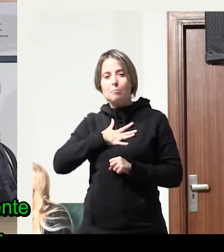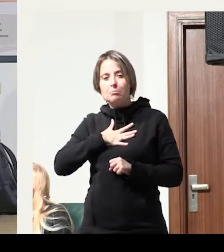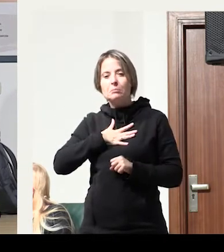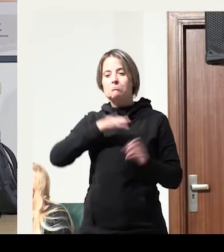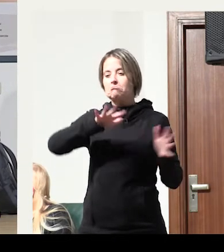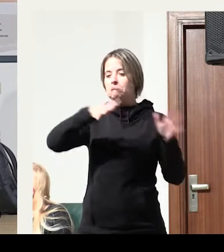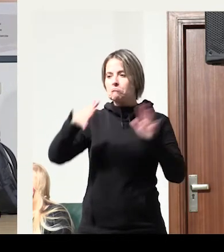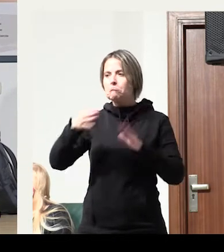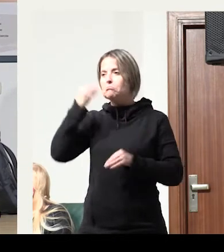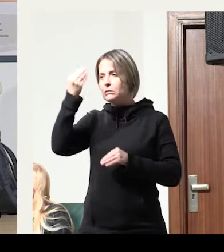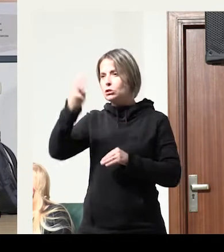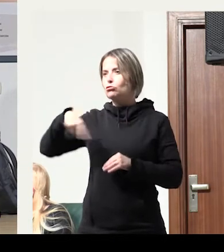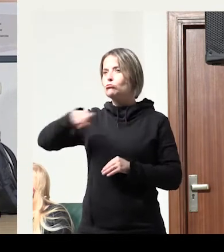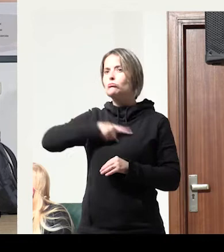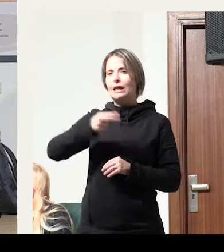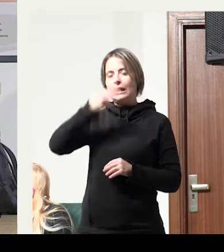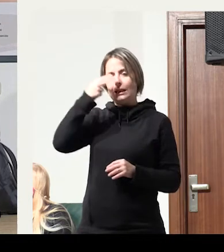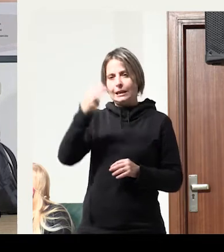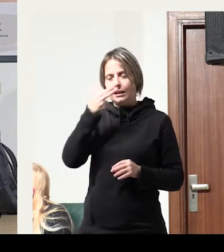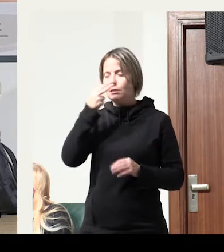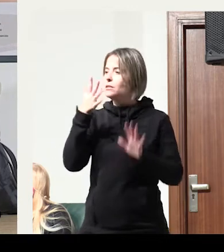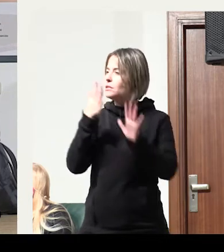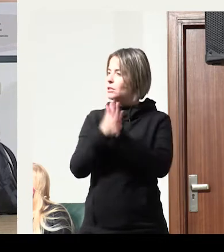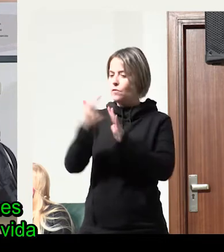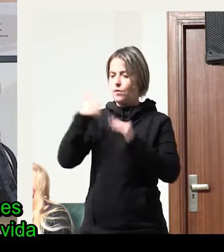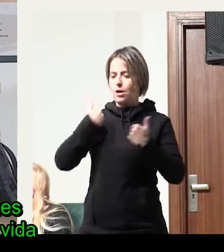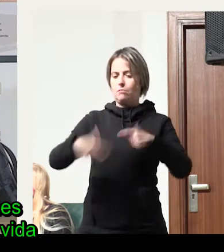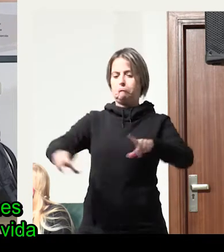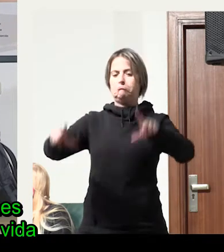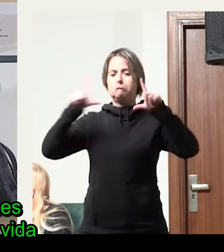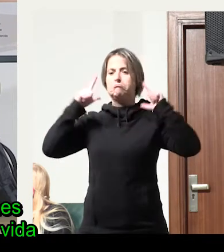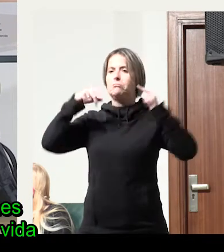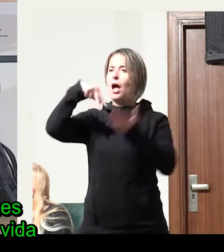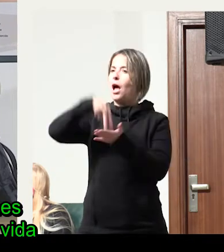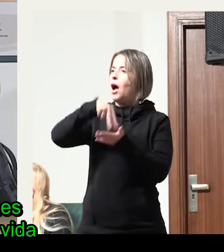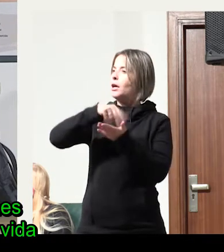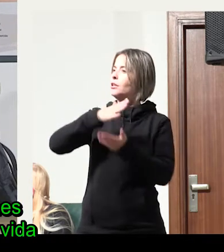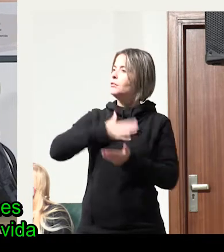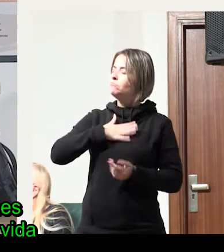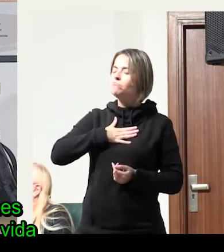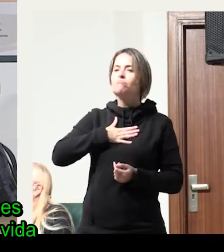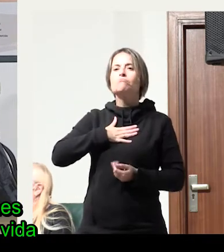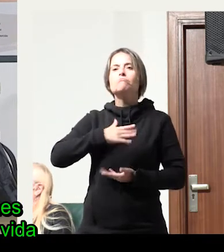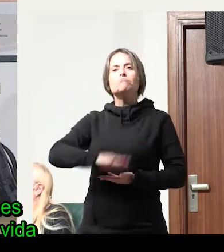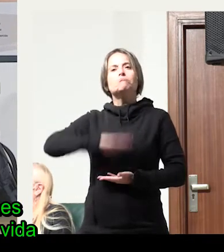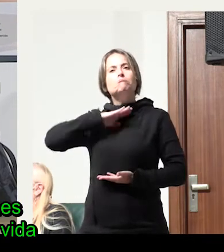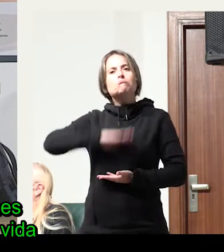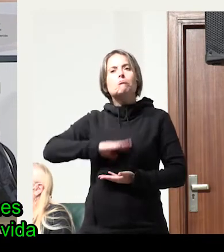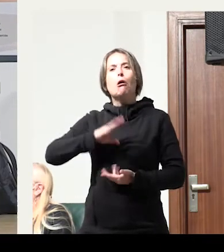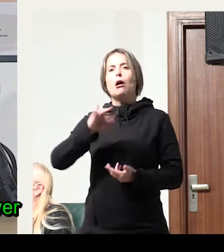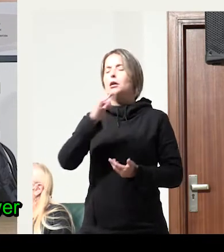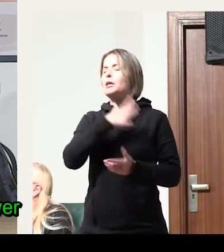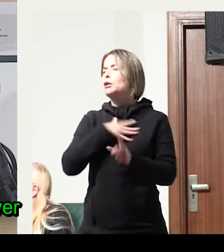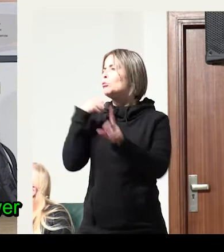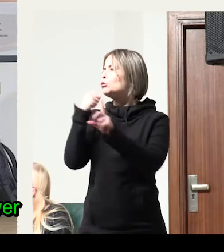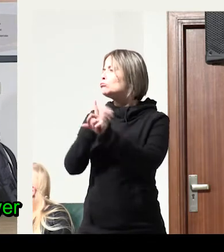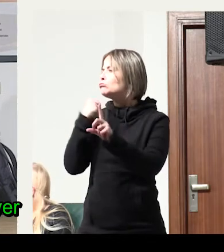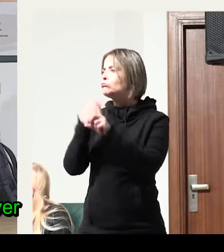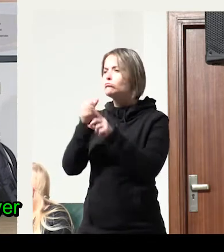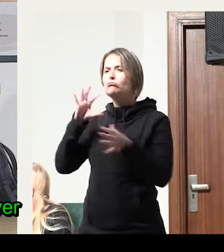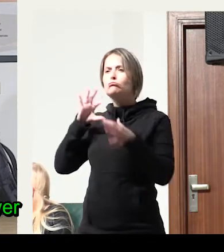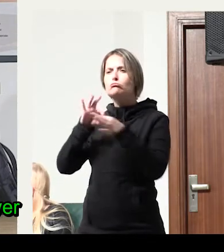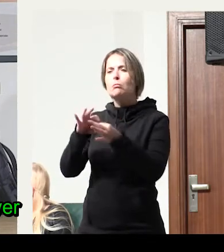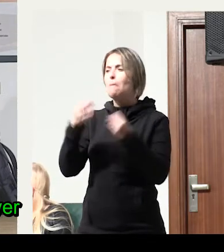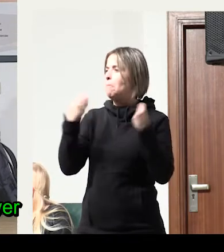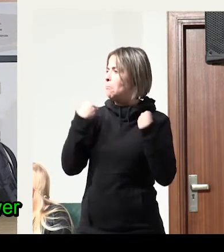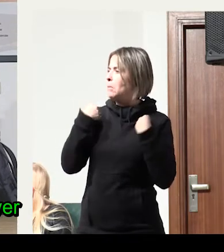interesa. Porque sería decir, aquí estamos con nuestras realidades, queremos reivindicar cuestiones que tienen que ver con nuestra vida o cuestiones que tienen que